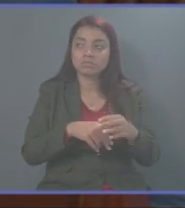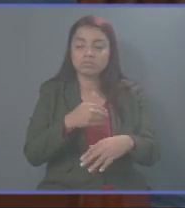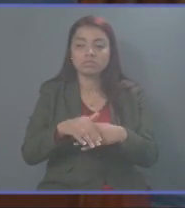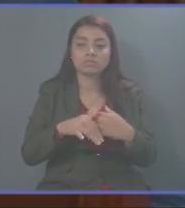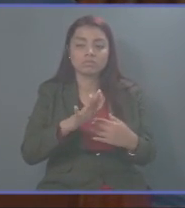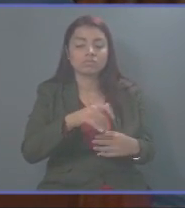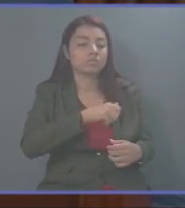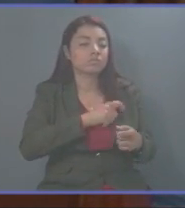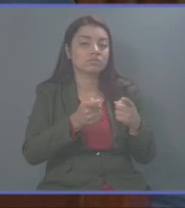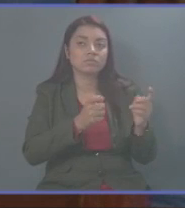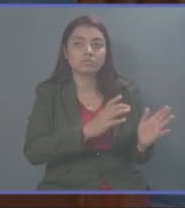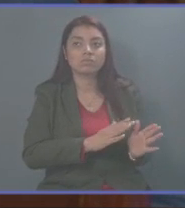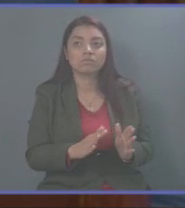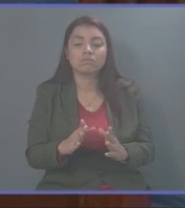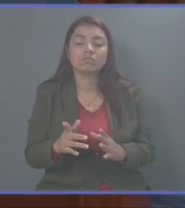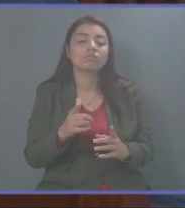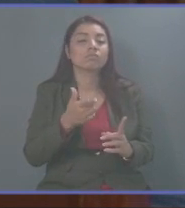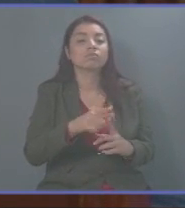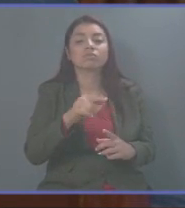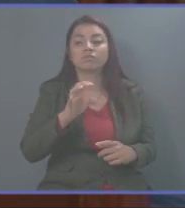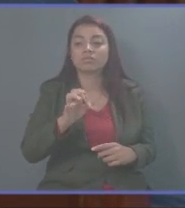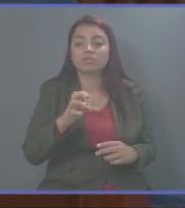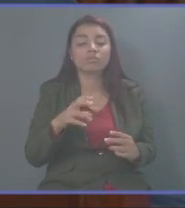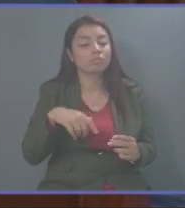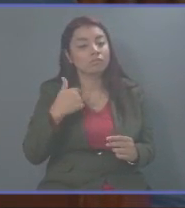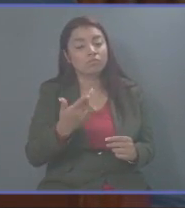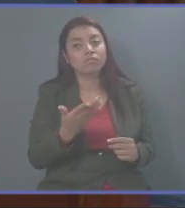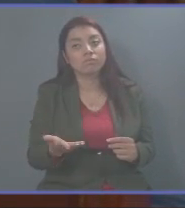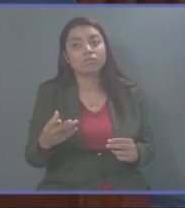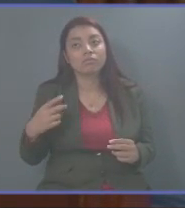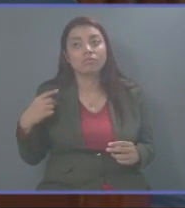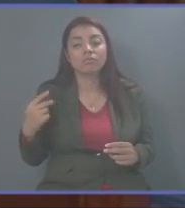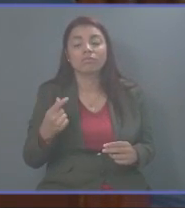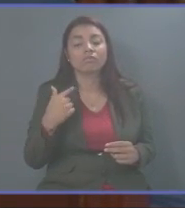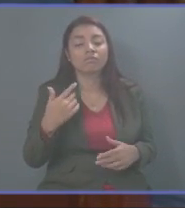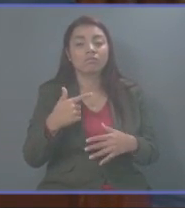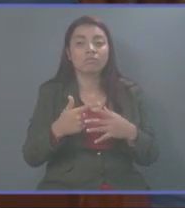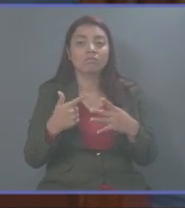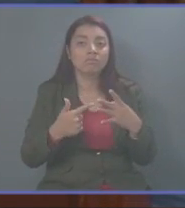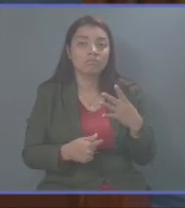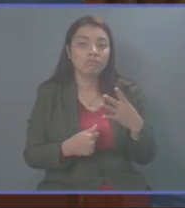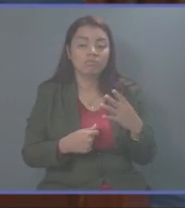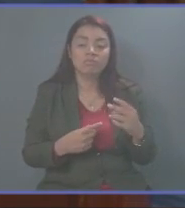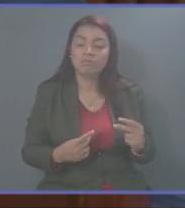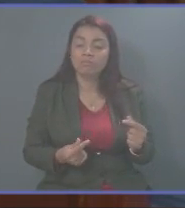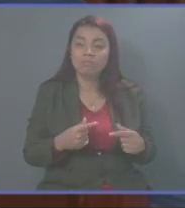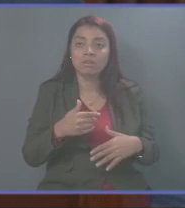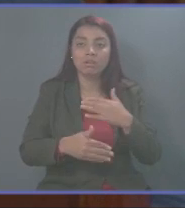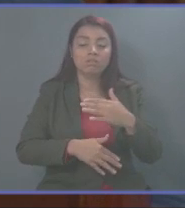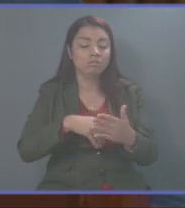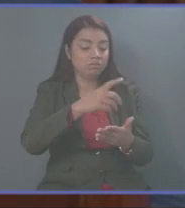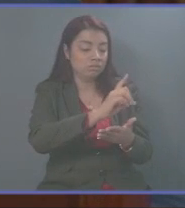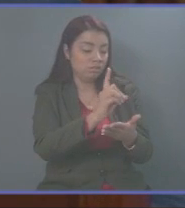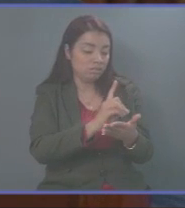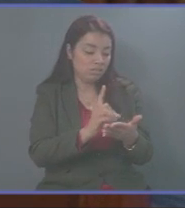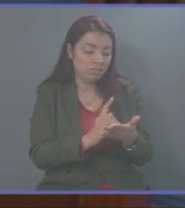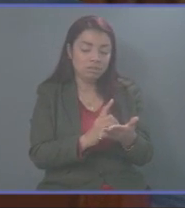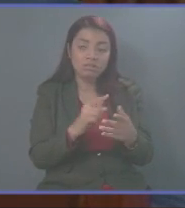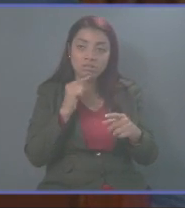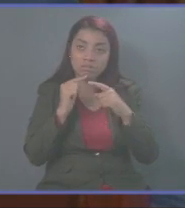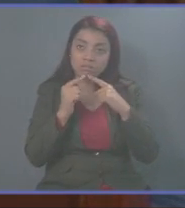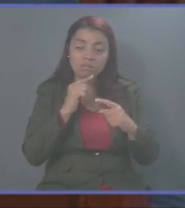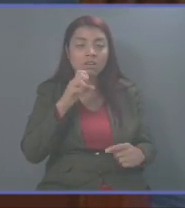regulación y control, literal E, otros aspectos que faciliten el logro de los objetivos de esta ley. El diseño y administración